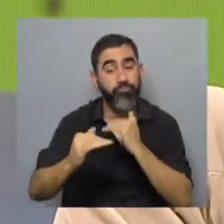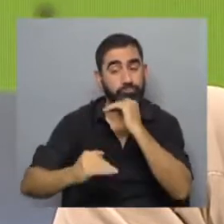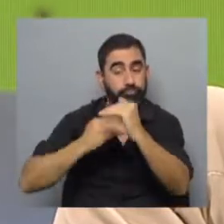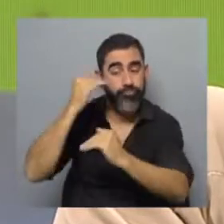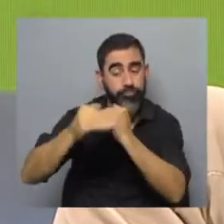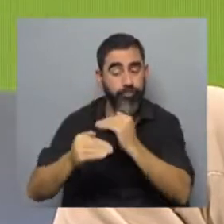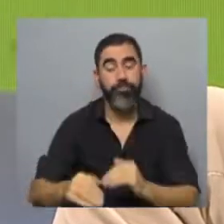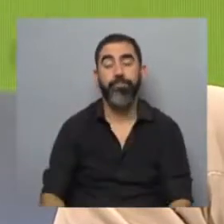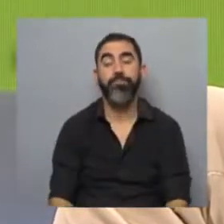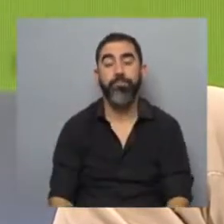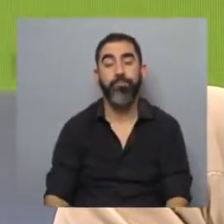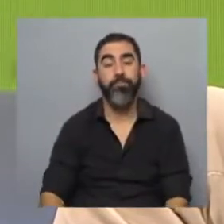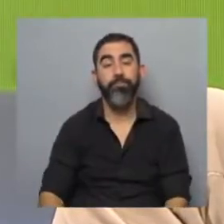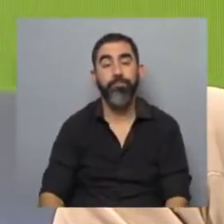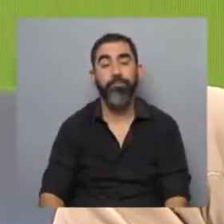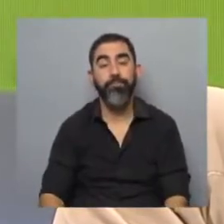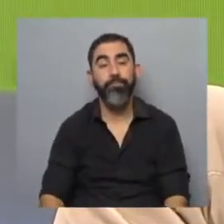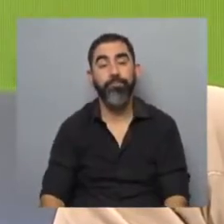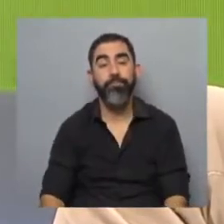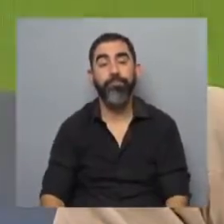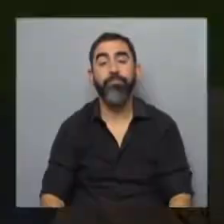esto nos va a contar en la segunda parte del informe.